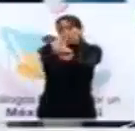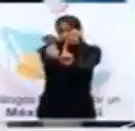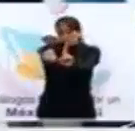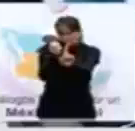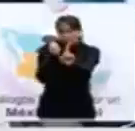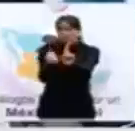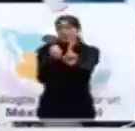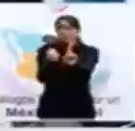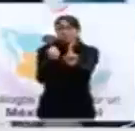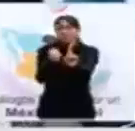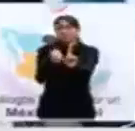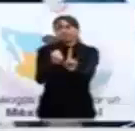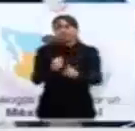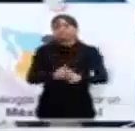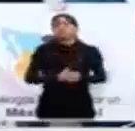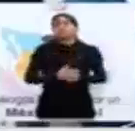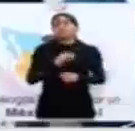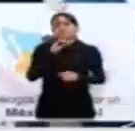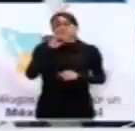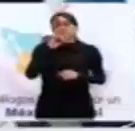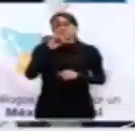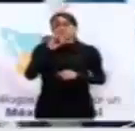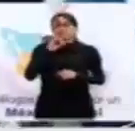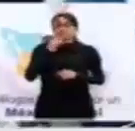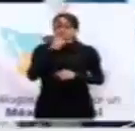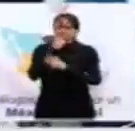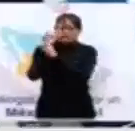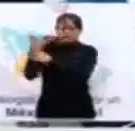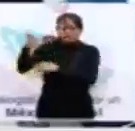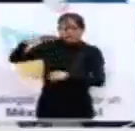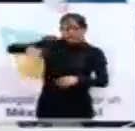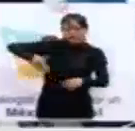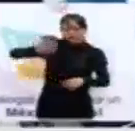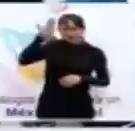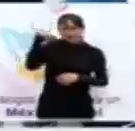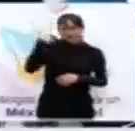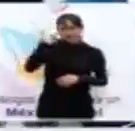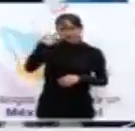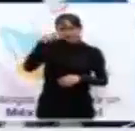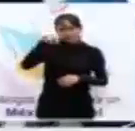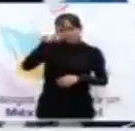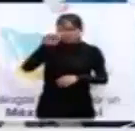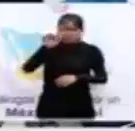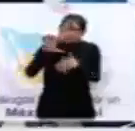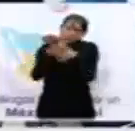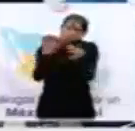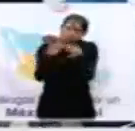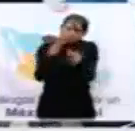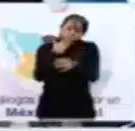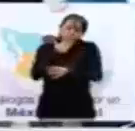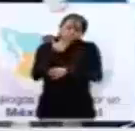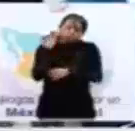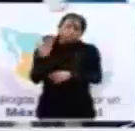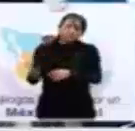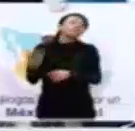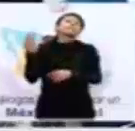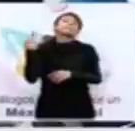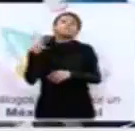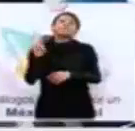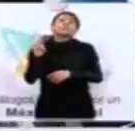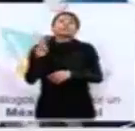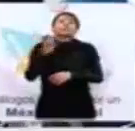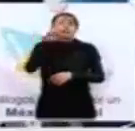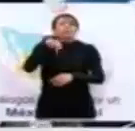bien nos planteaba Gonzalo y en el cual efectivamente nosotros hemos